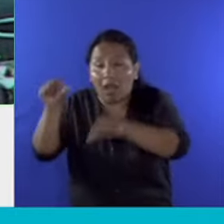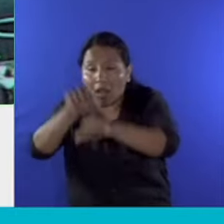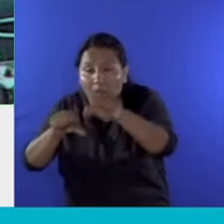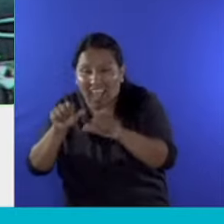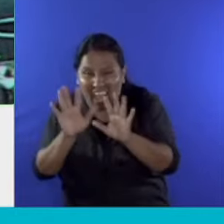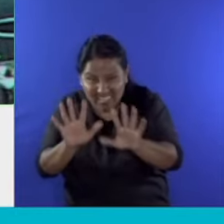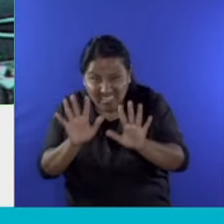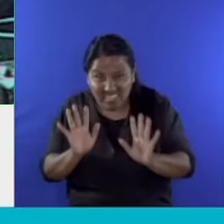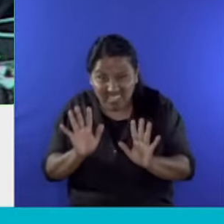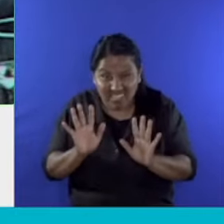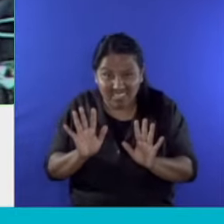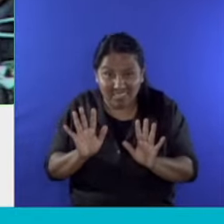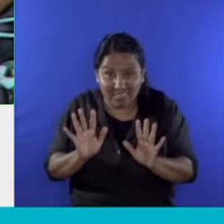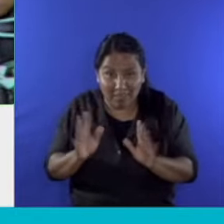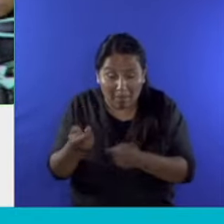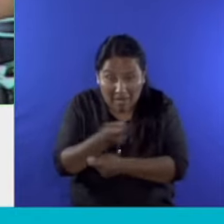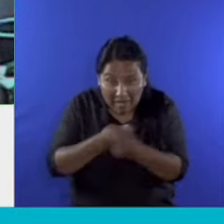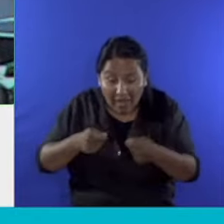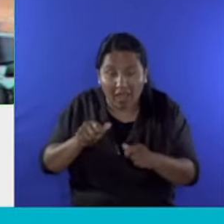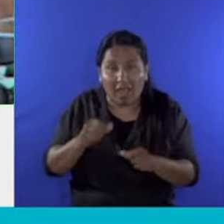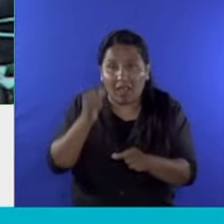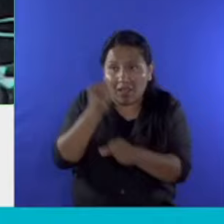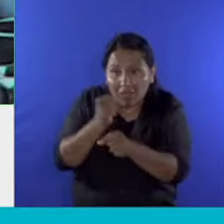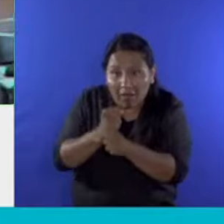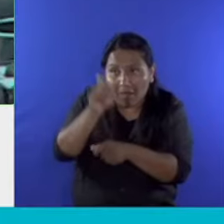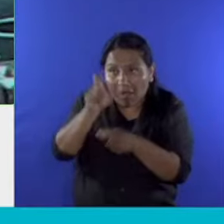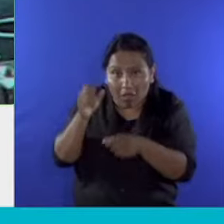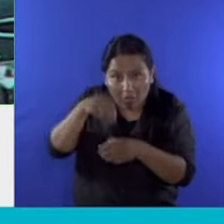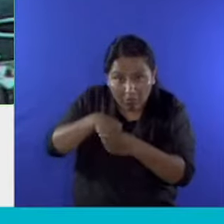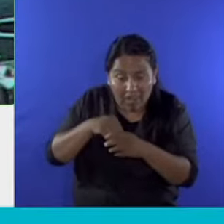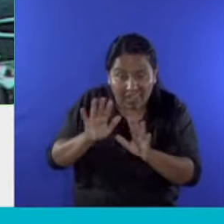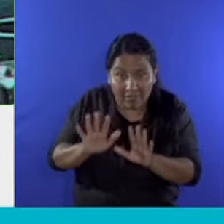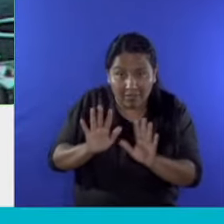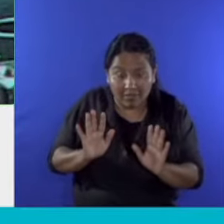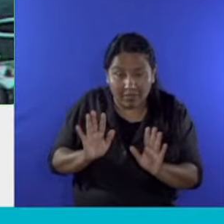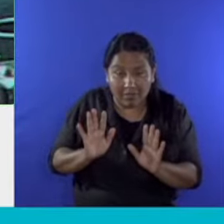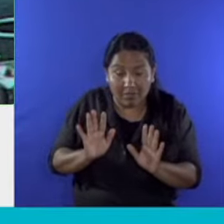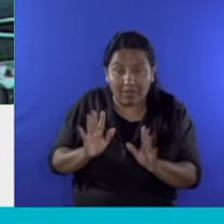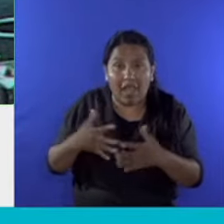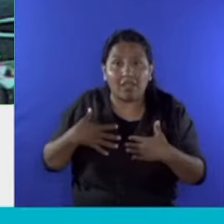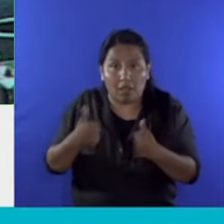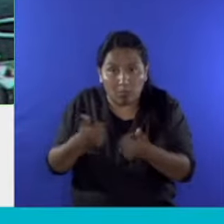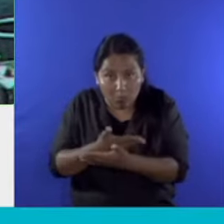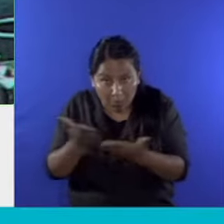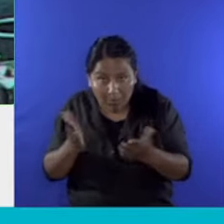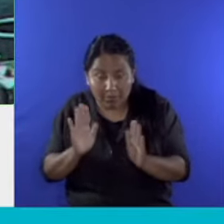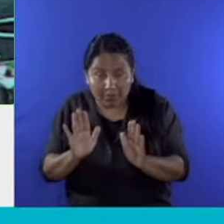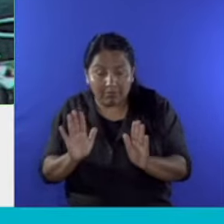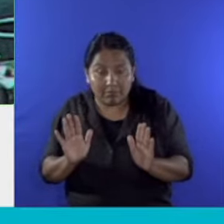ese marco opera el trabajador, la trabajadora, la salud pública